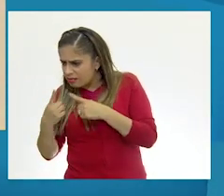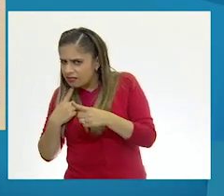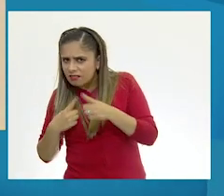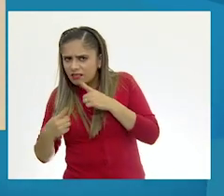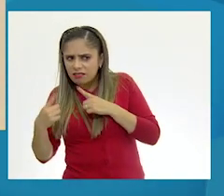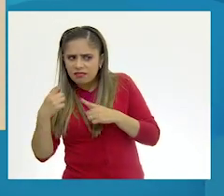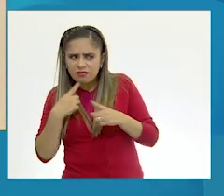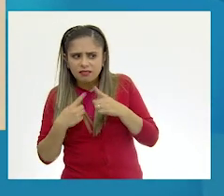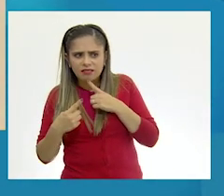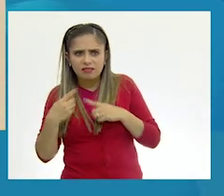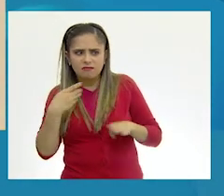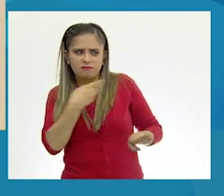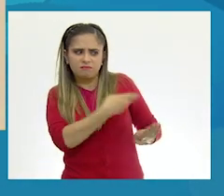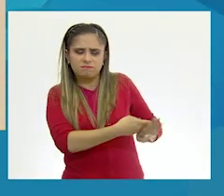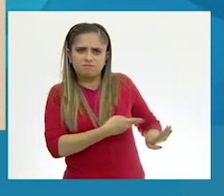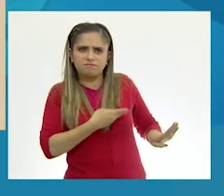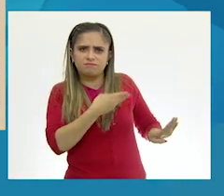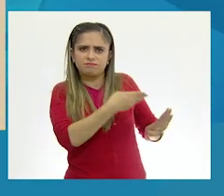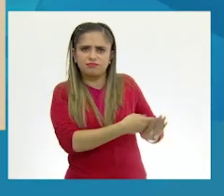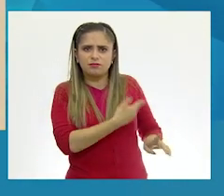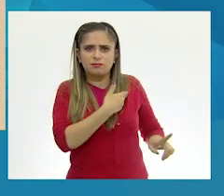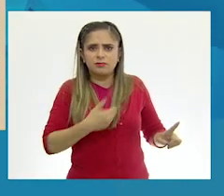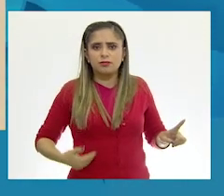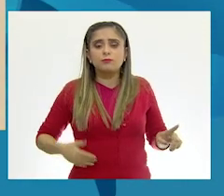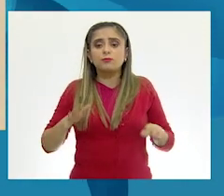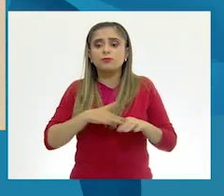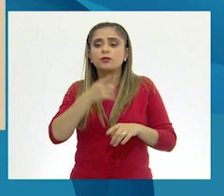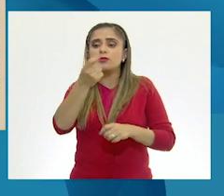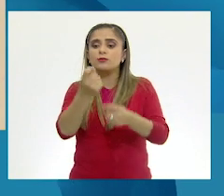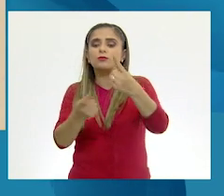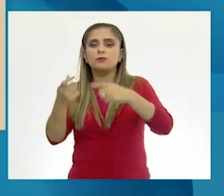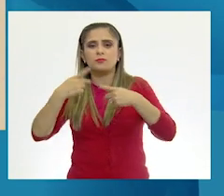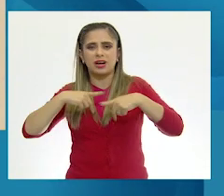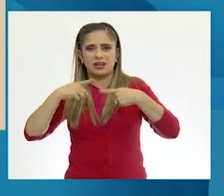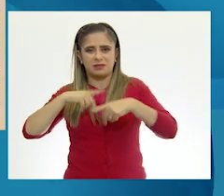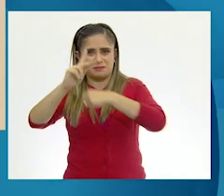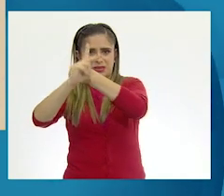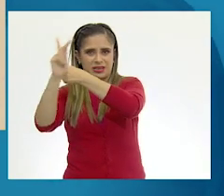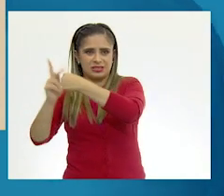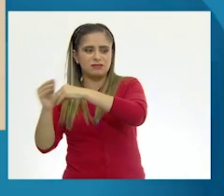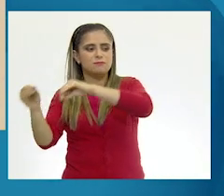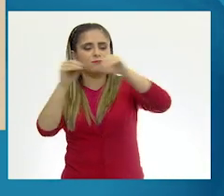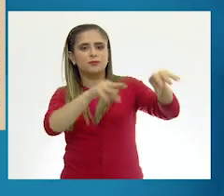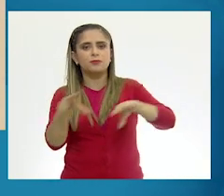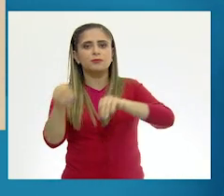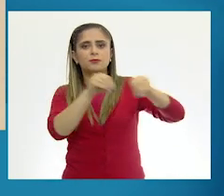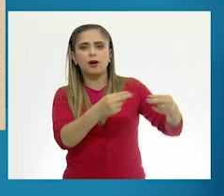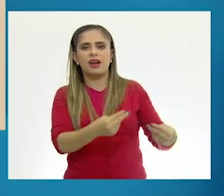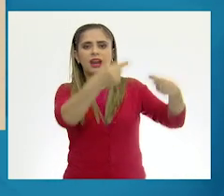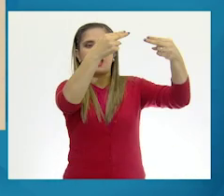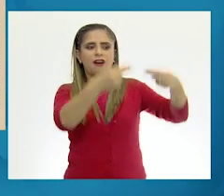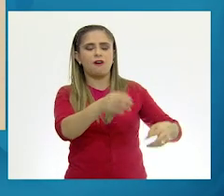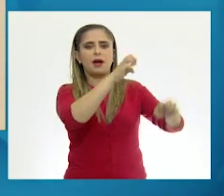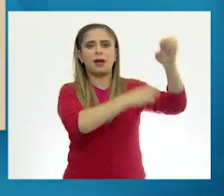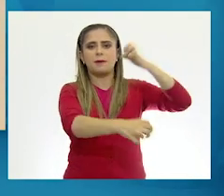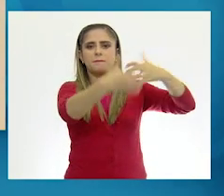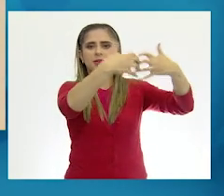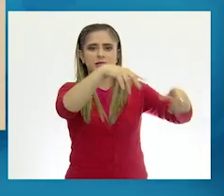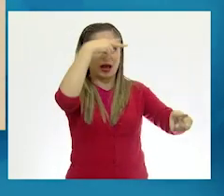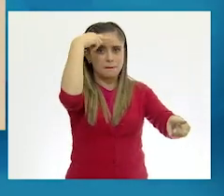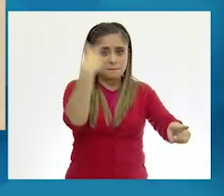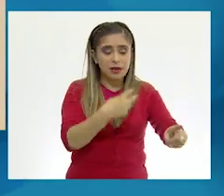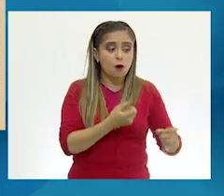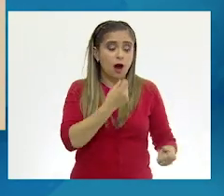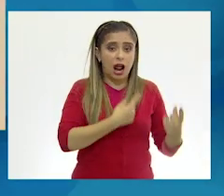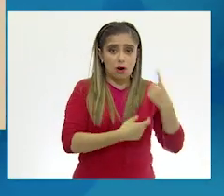querían ayudar a los extranjeros que tenían negocios en México. Una parte del ejército, que seguía siendo fiel al